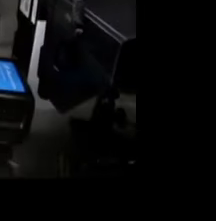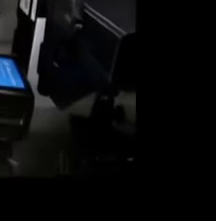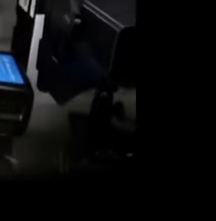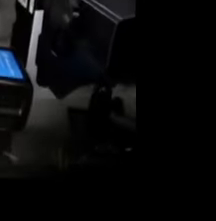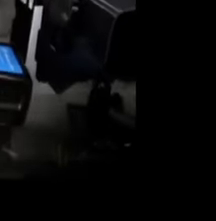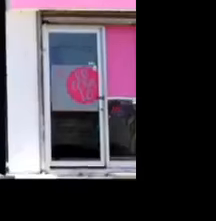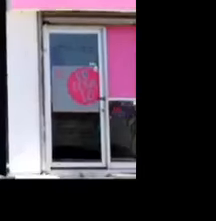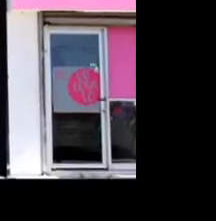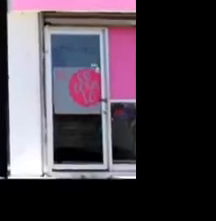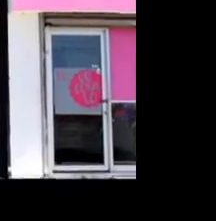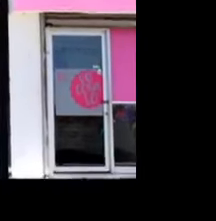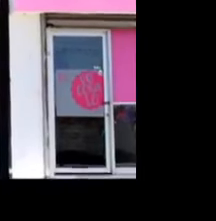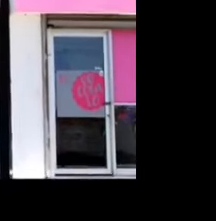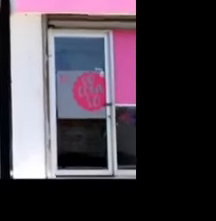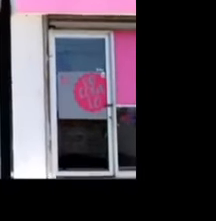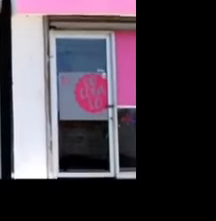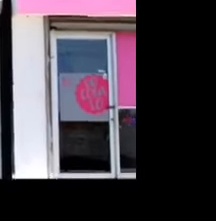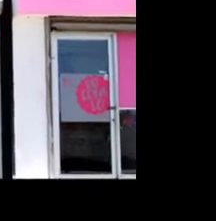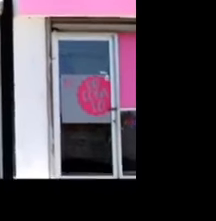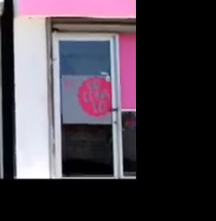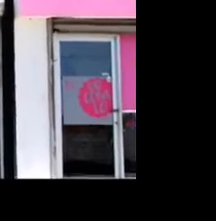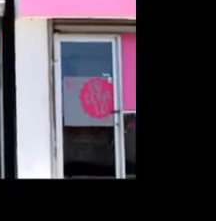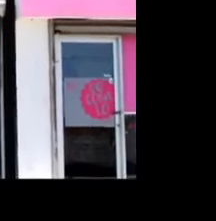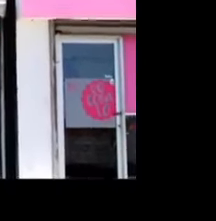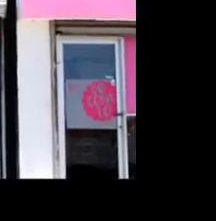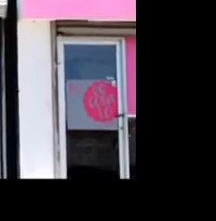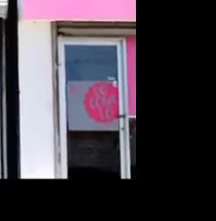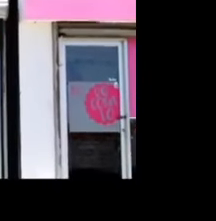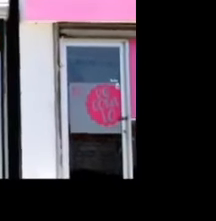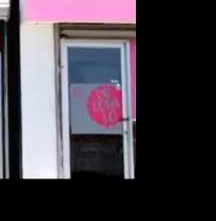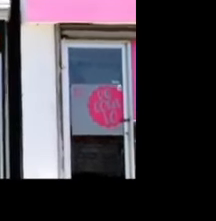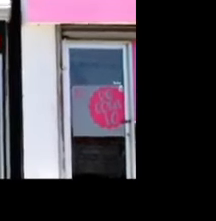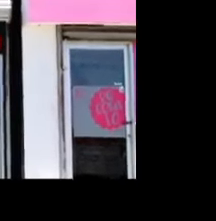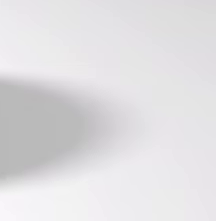Los esperamos en la Casa del Fotógrafo.